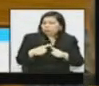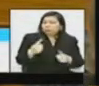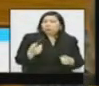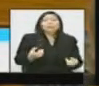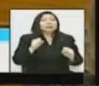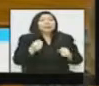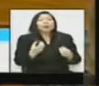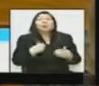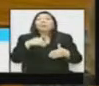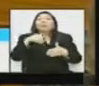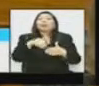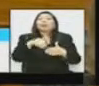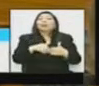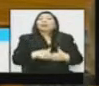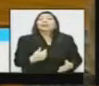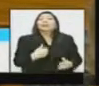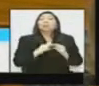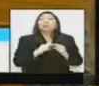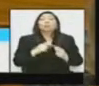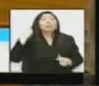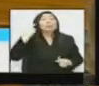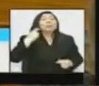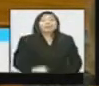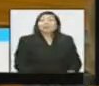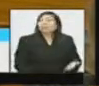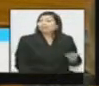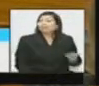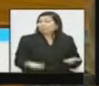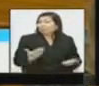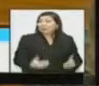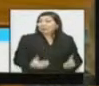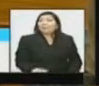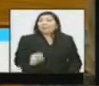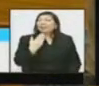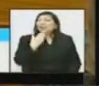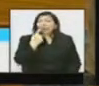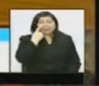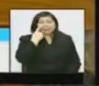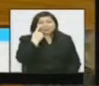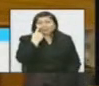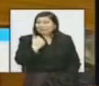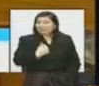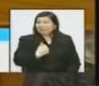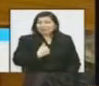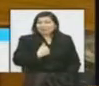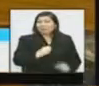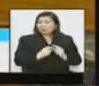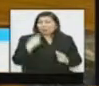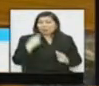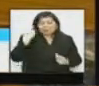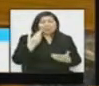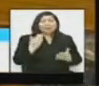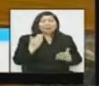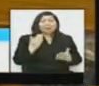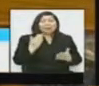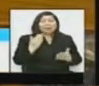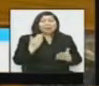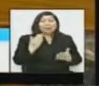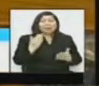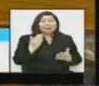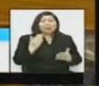lo importante es que el pueblo ya se sacó la venda de los ojos y reaccionando